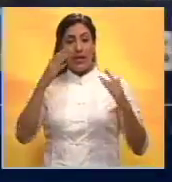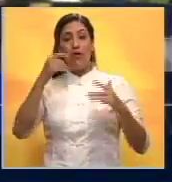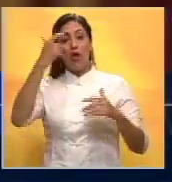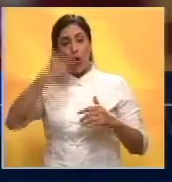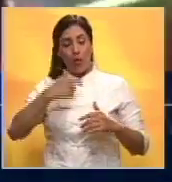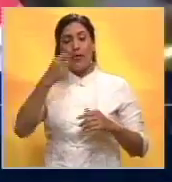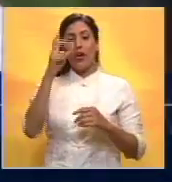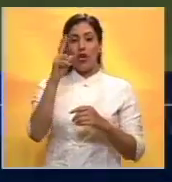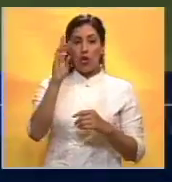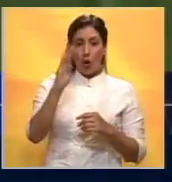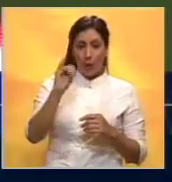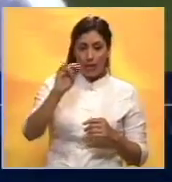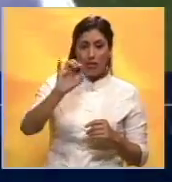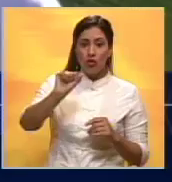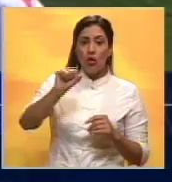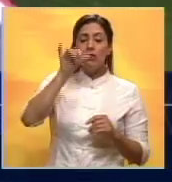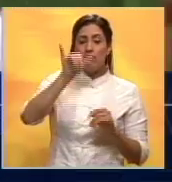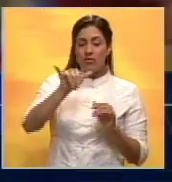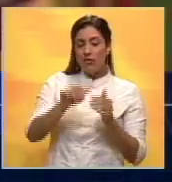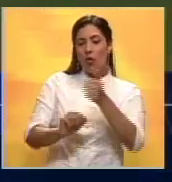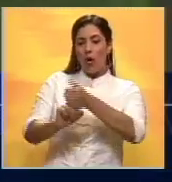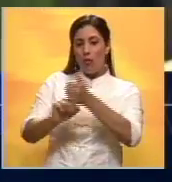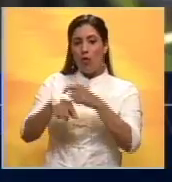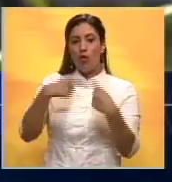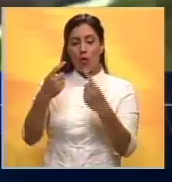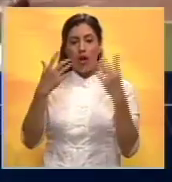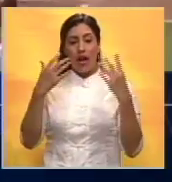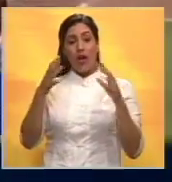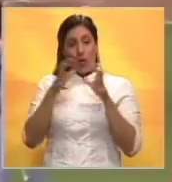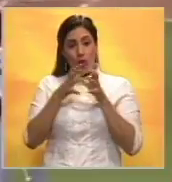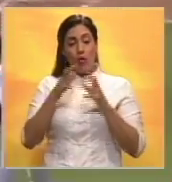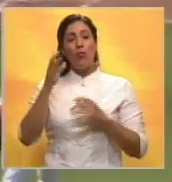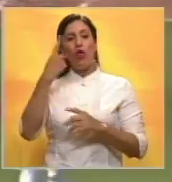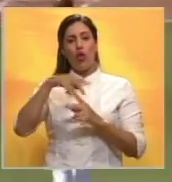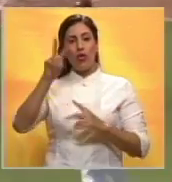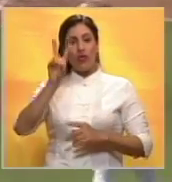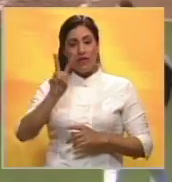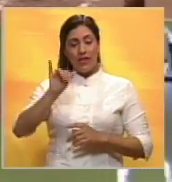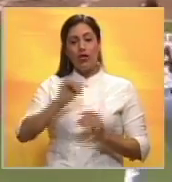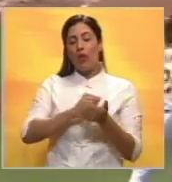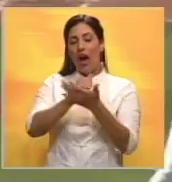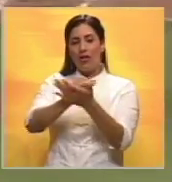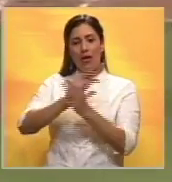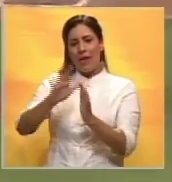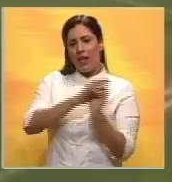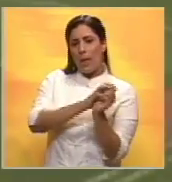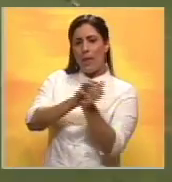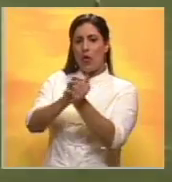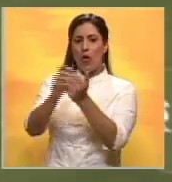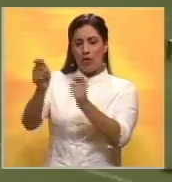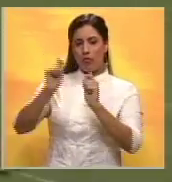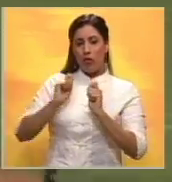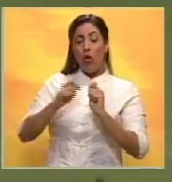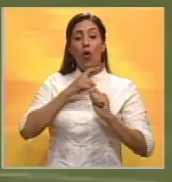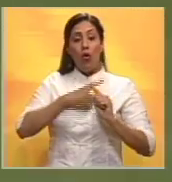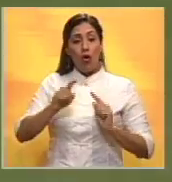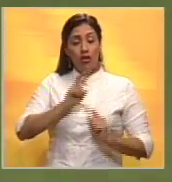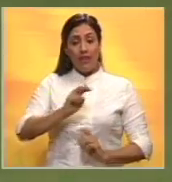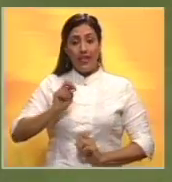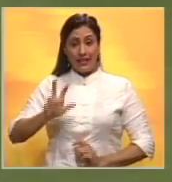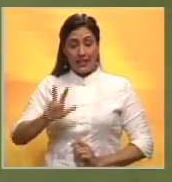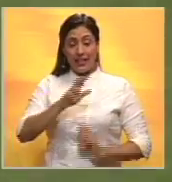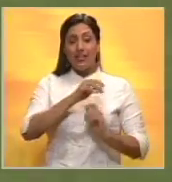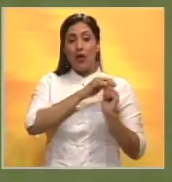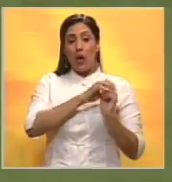Pérez y Robinson chirinos serán los receptores de la novena patria mientras que Víctor Martínez asistirá como bateador designado entre los 23